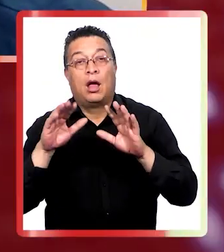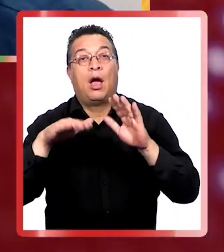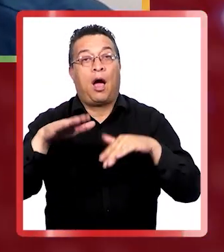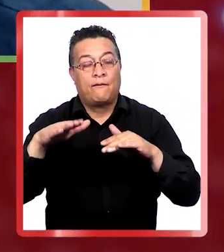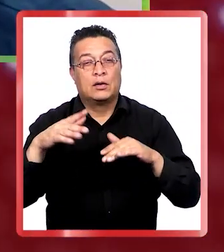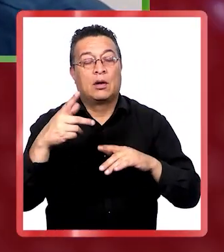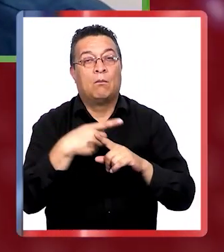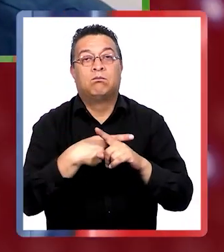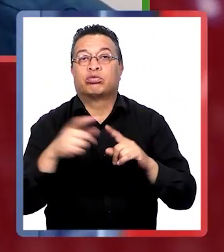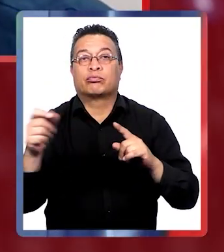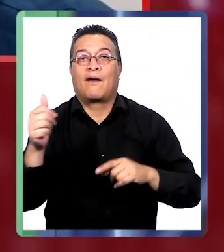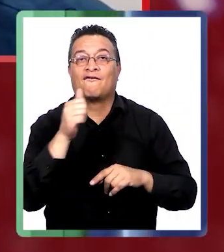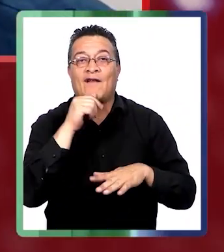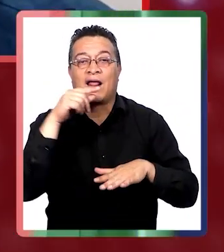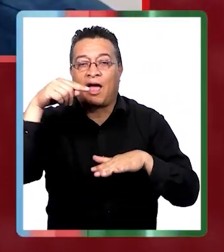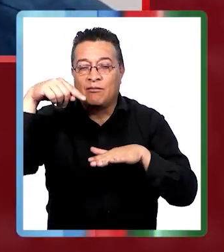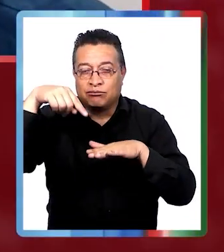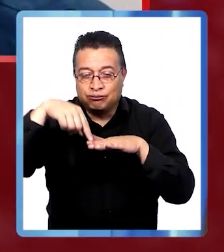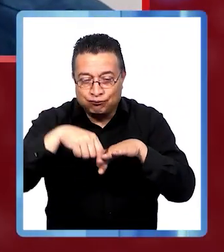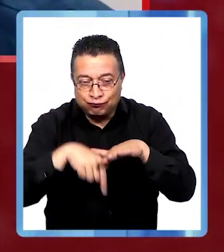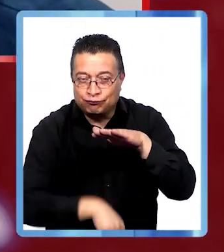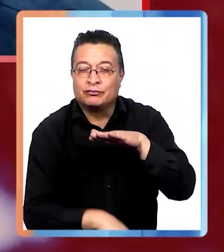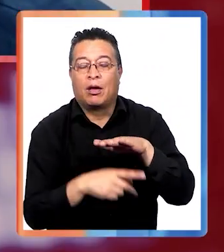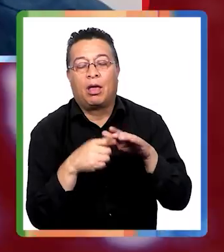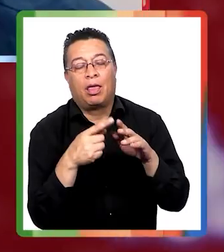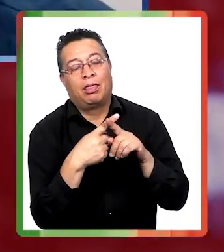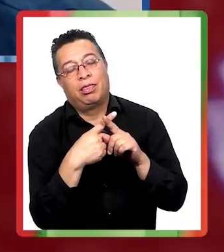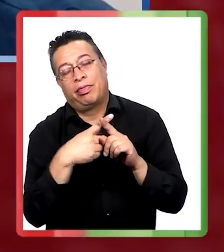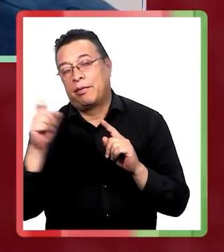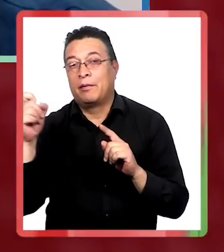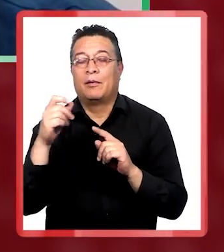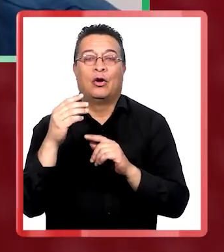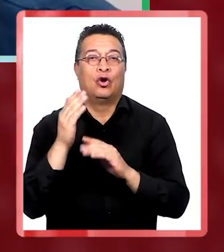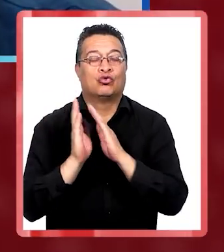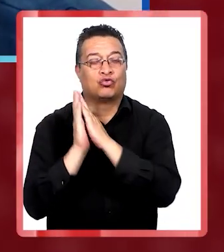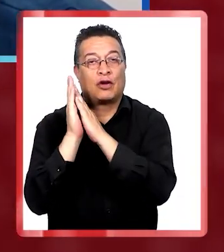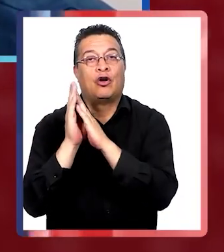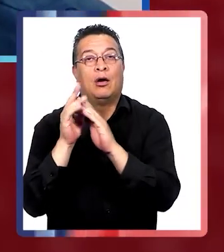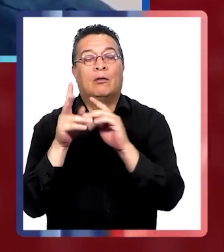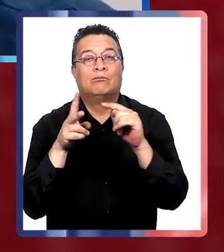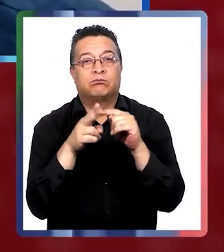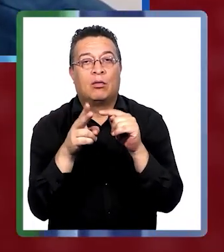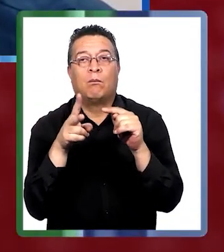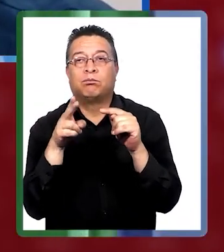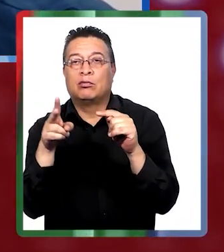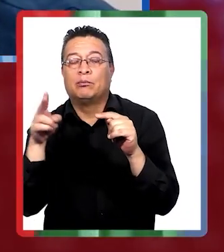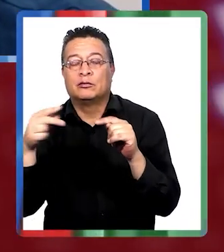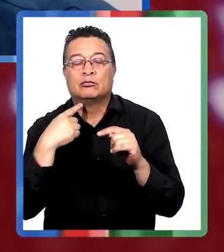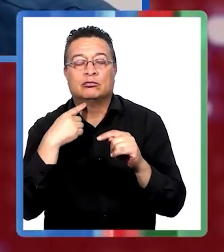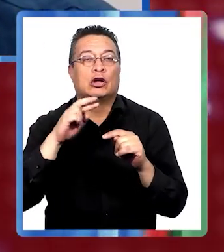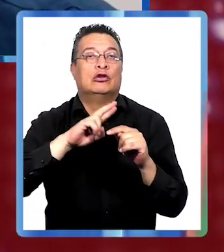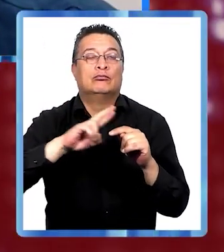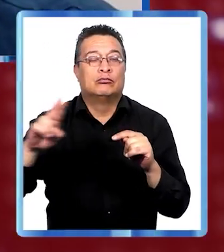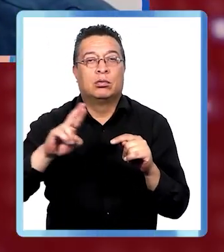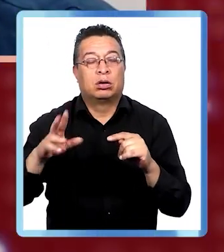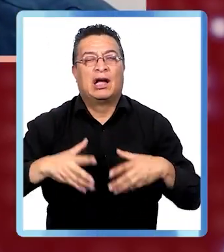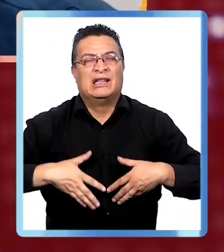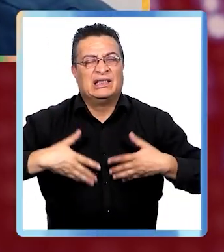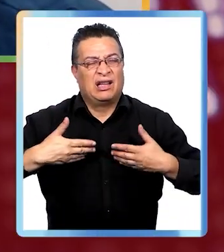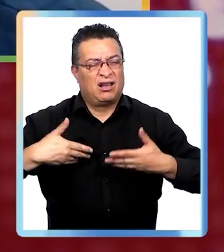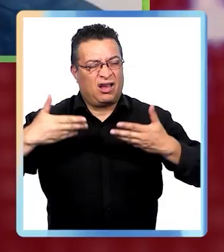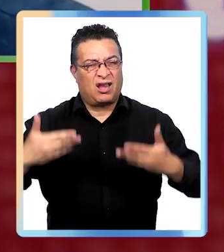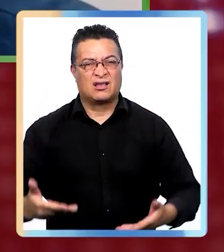durmió y puede ser quizá un llamado alerta para toda la gente que sufre estas apneas del sueño, de entender que en el día a día se sienten